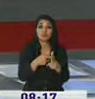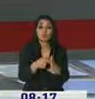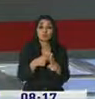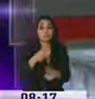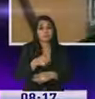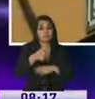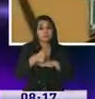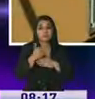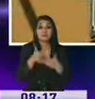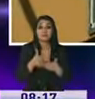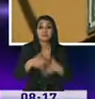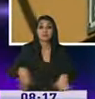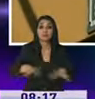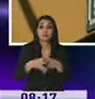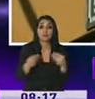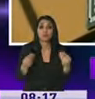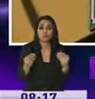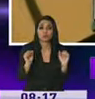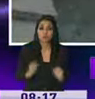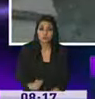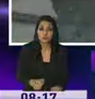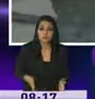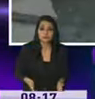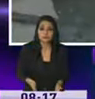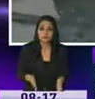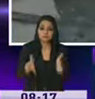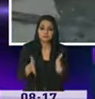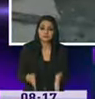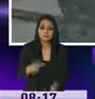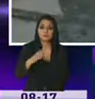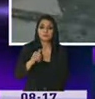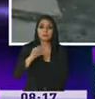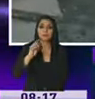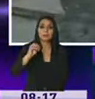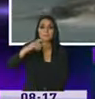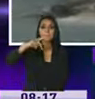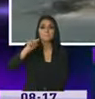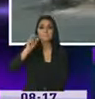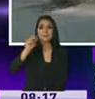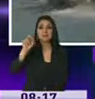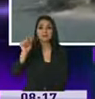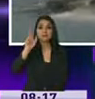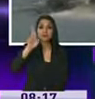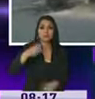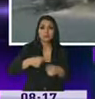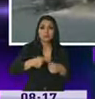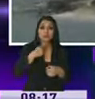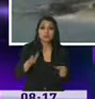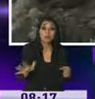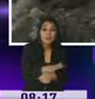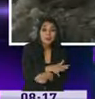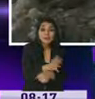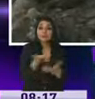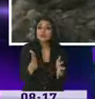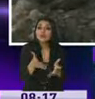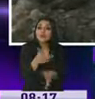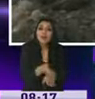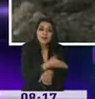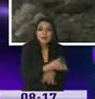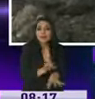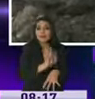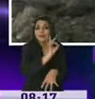en beneficio de una solución efectiva que tienen en la calle Ramón Campaña. Allá han dejado, es que no cierran la obra, ese es el problema, ya lo dejaron,